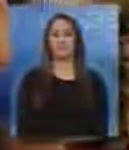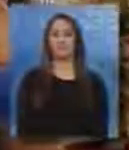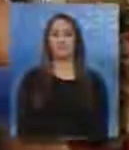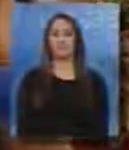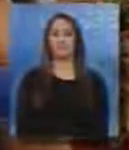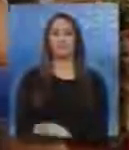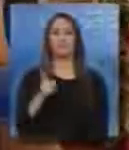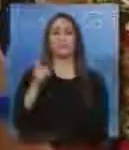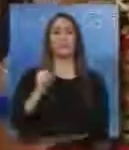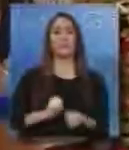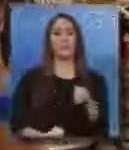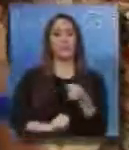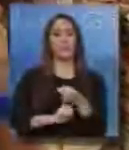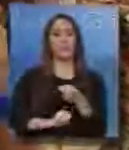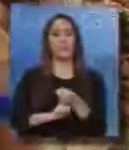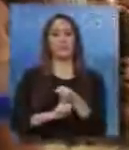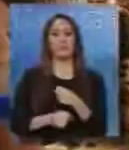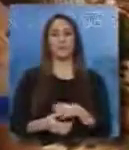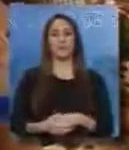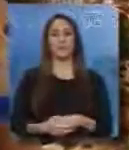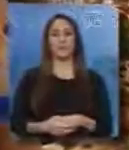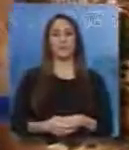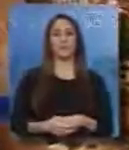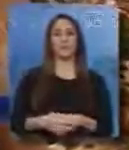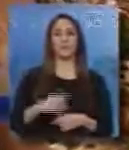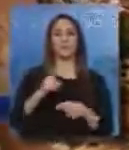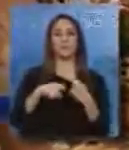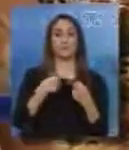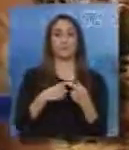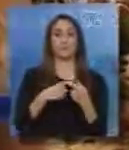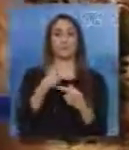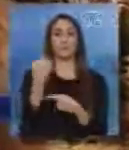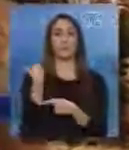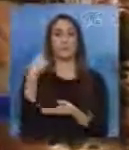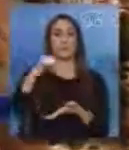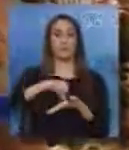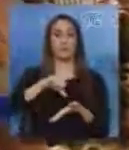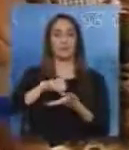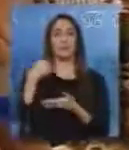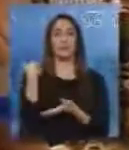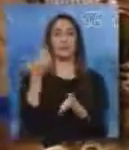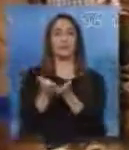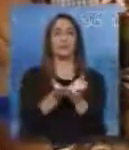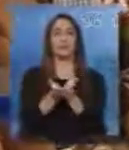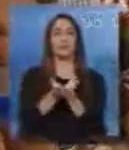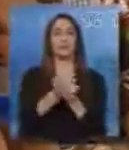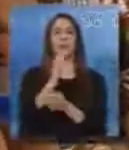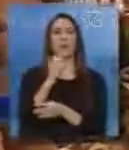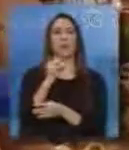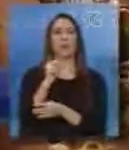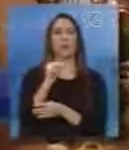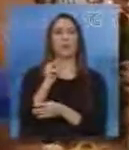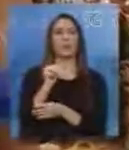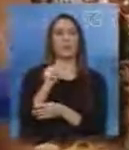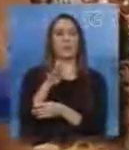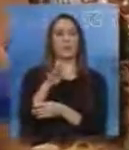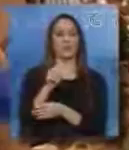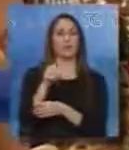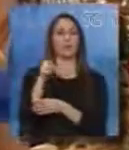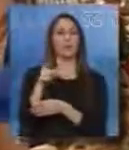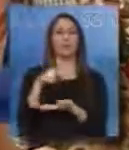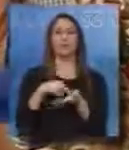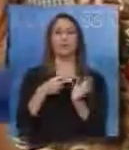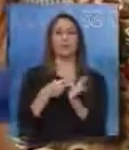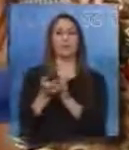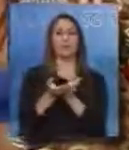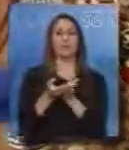Apoyan a su economato, es decir, recuerden que dentro de los centros tenemos el servicio de economato, que es un servicio